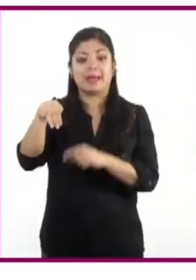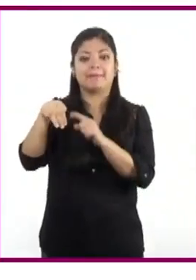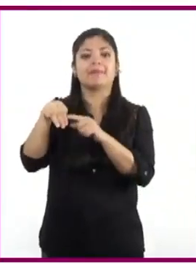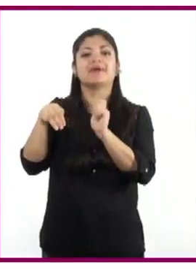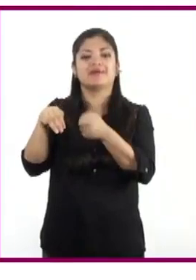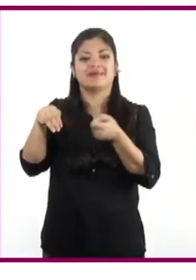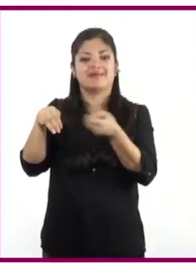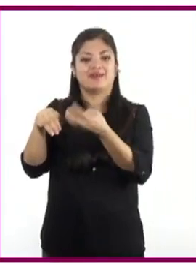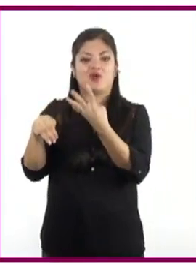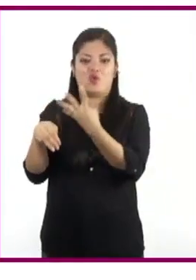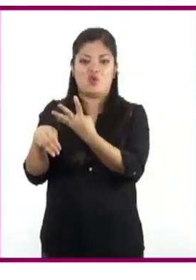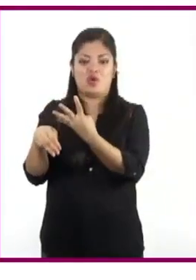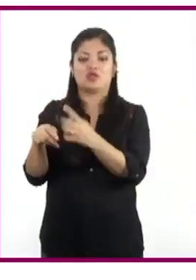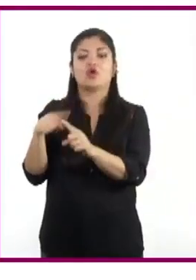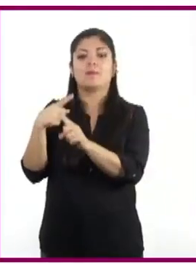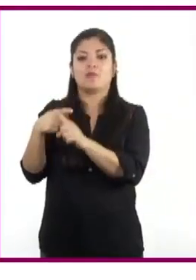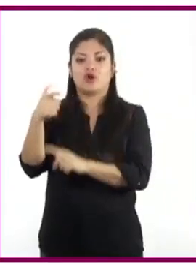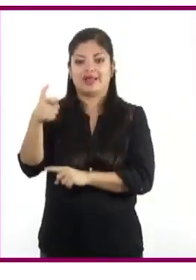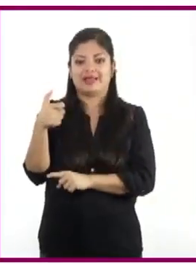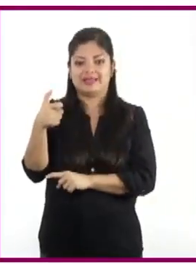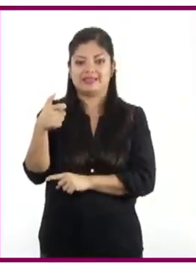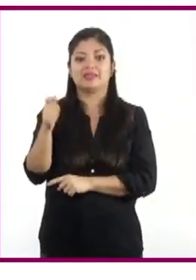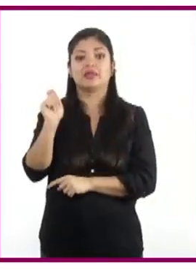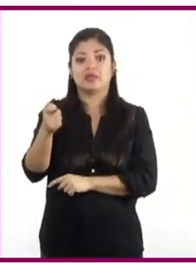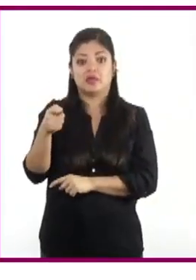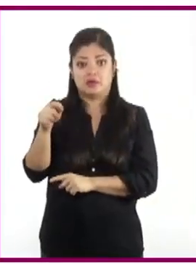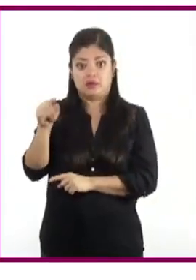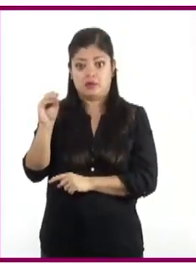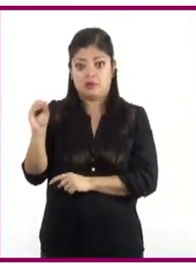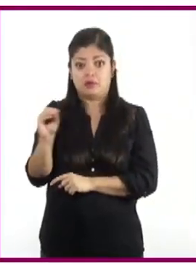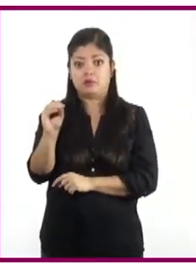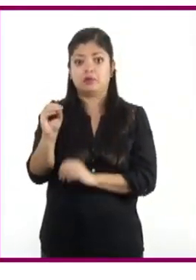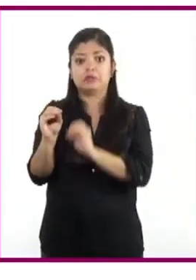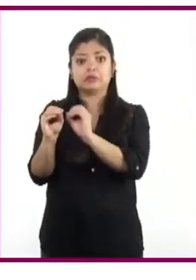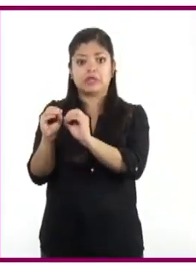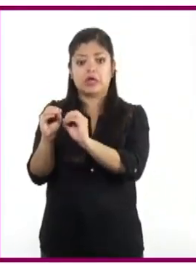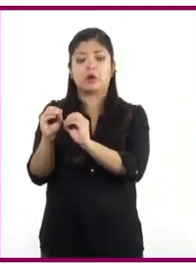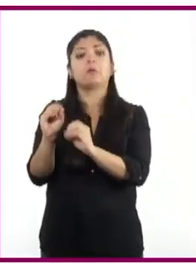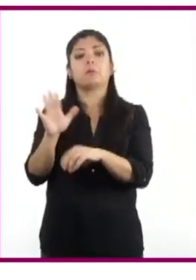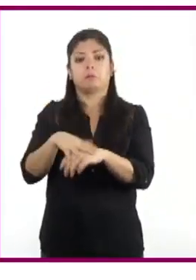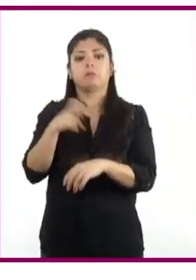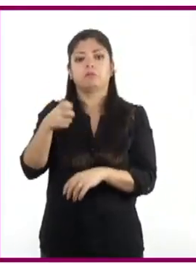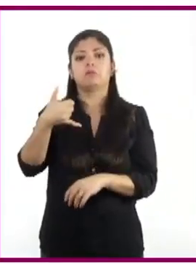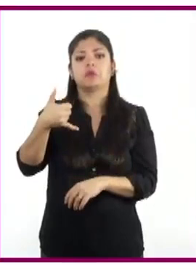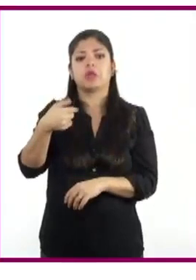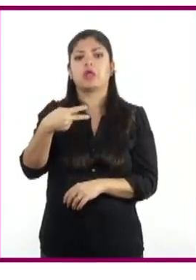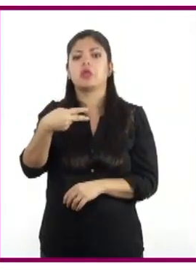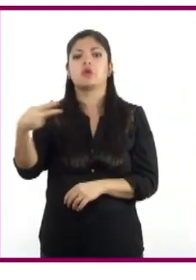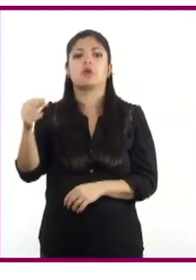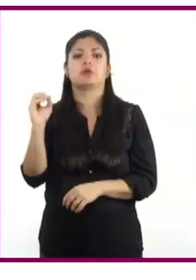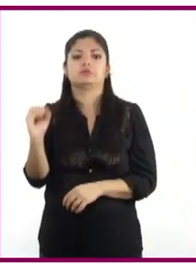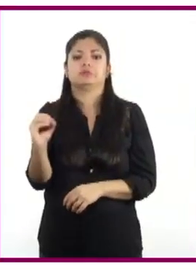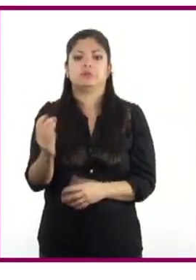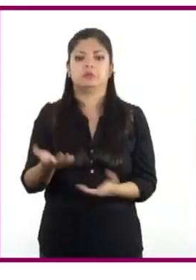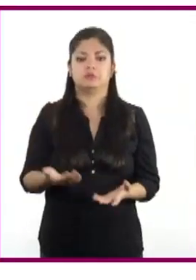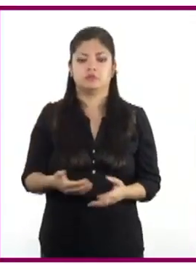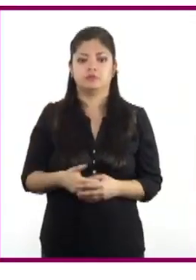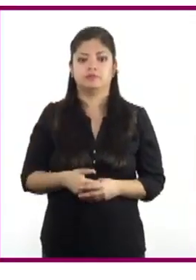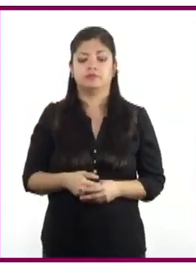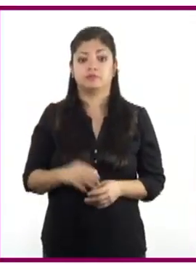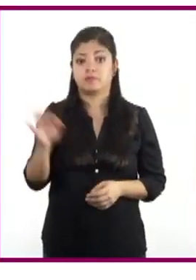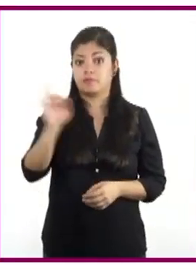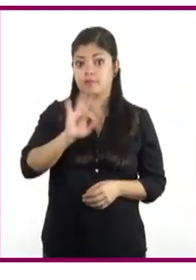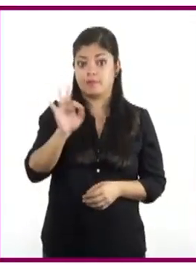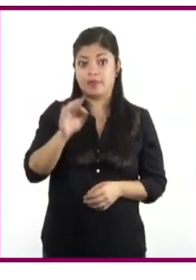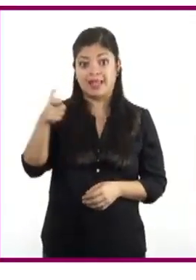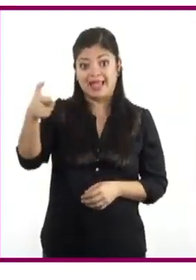por X, se sustituye X, que es igual a 0, entonces Y igual a 0. Si